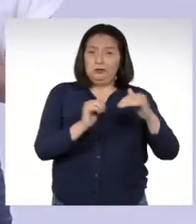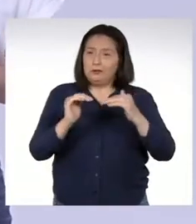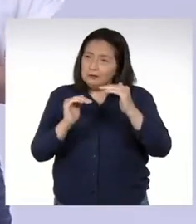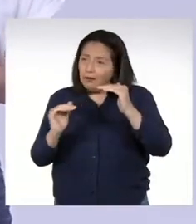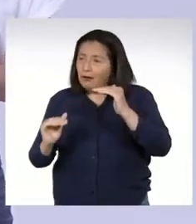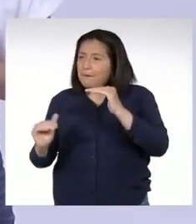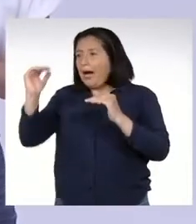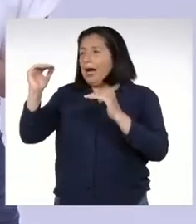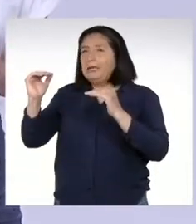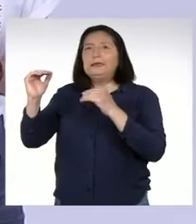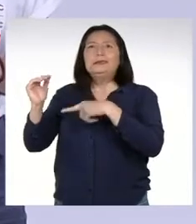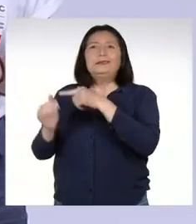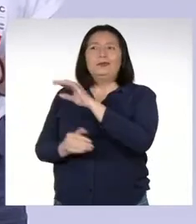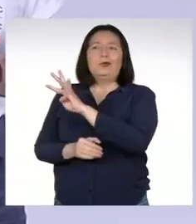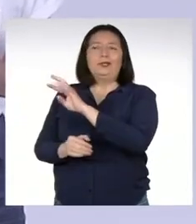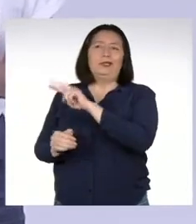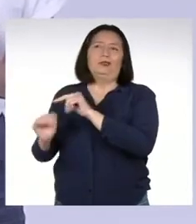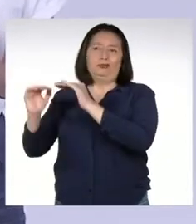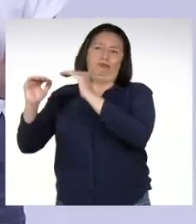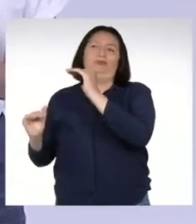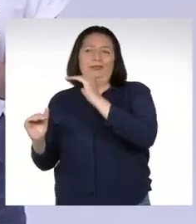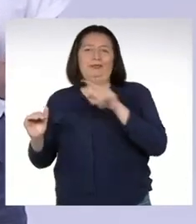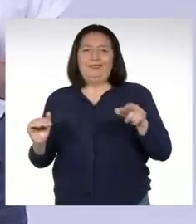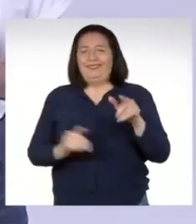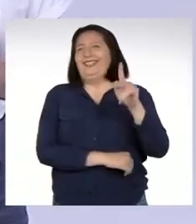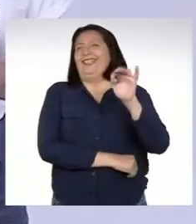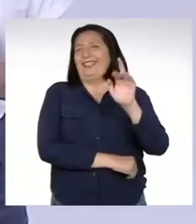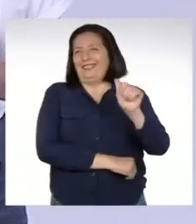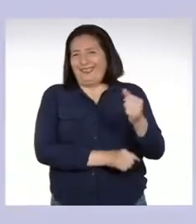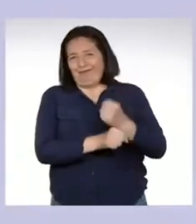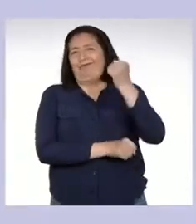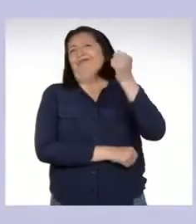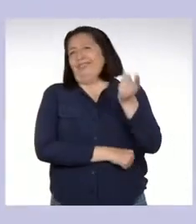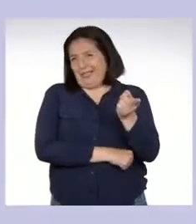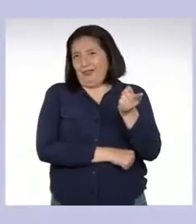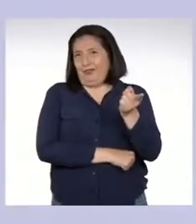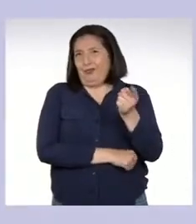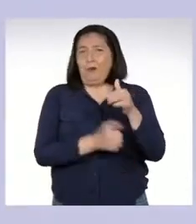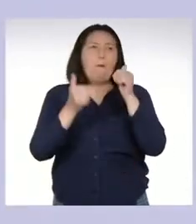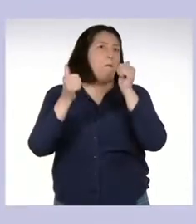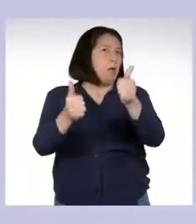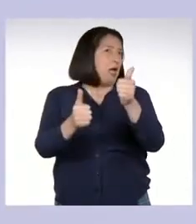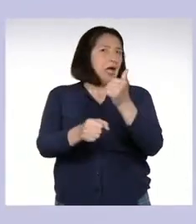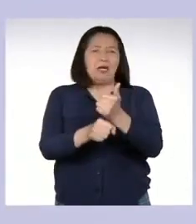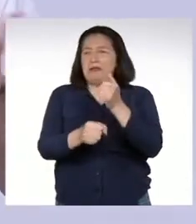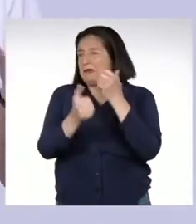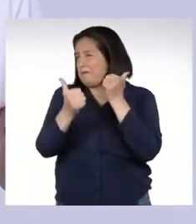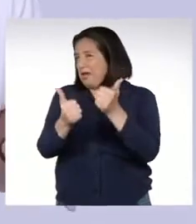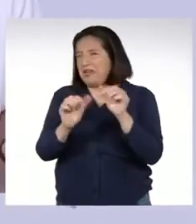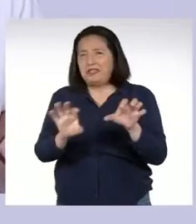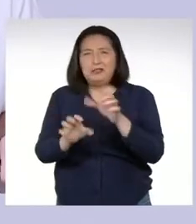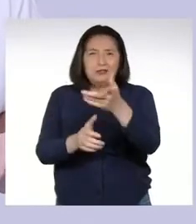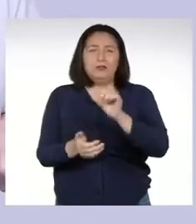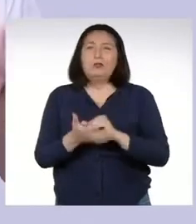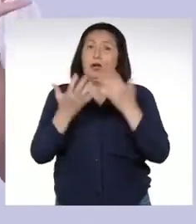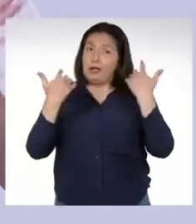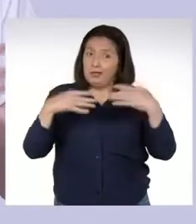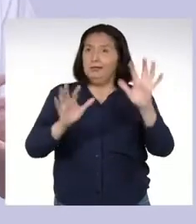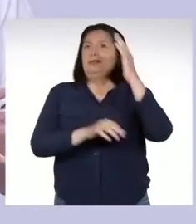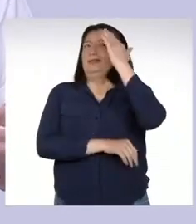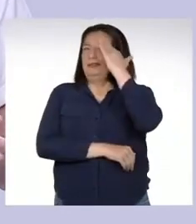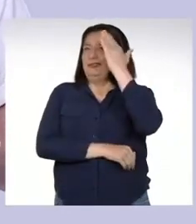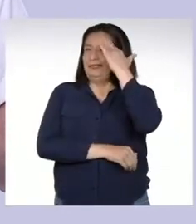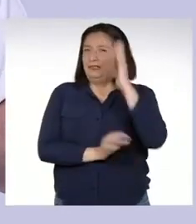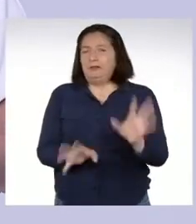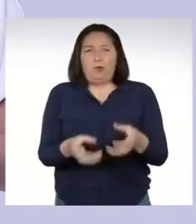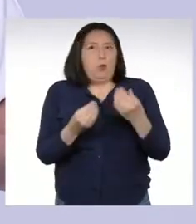que 42. Por lo tanto, Carla es la ganadora del juego. ¡Buen trabajo, chicos! Ahora que ya sabemos